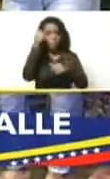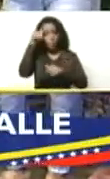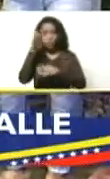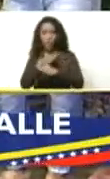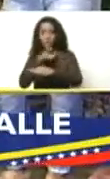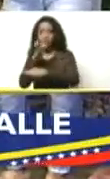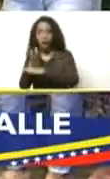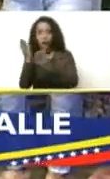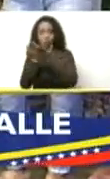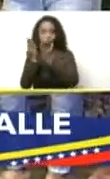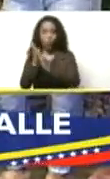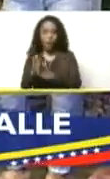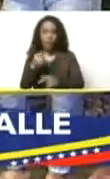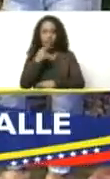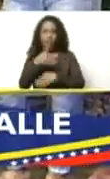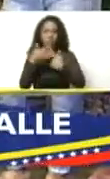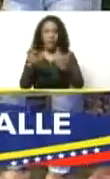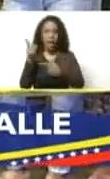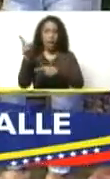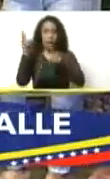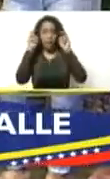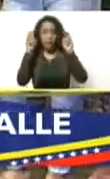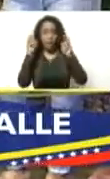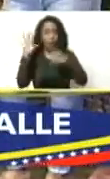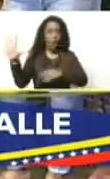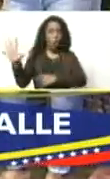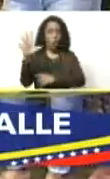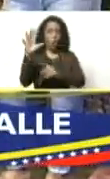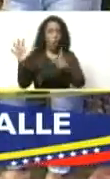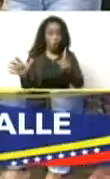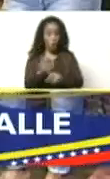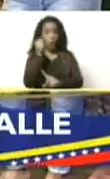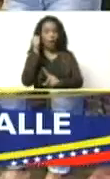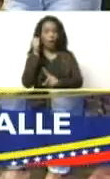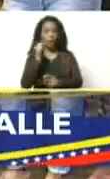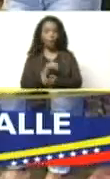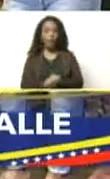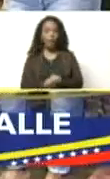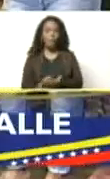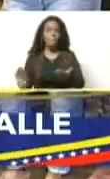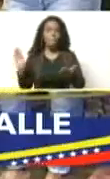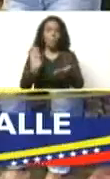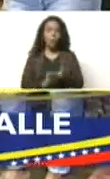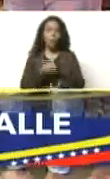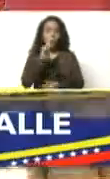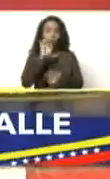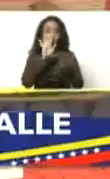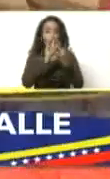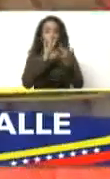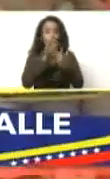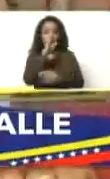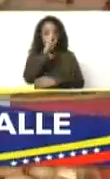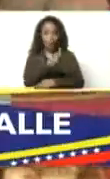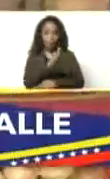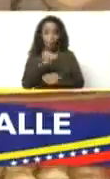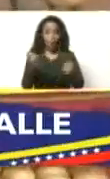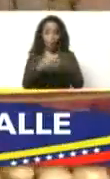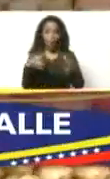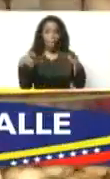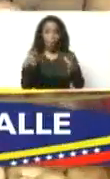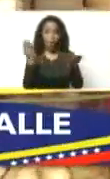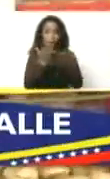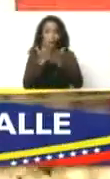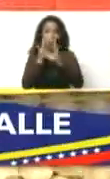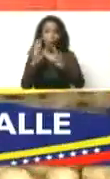escuelas. Es decir, ese vértice logra establecer una conexión directa entre el campo y la